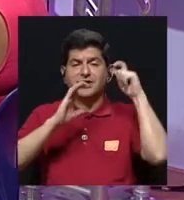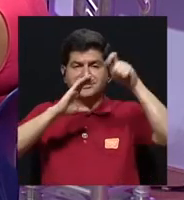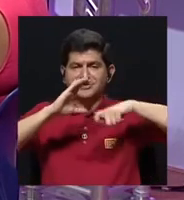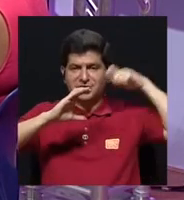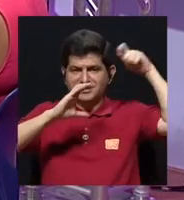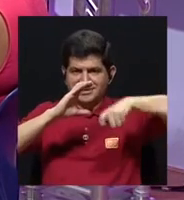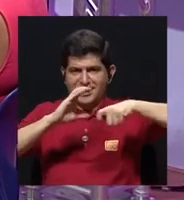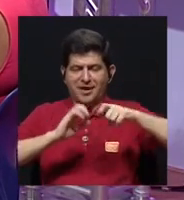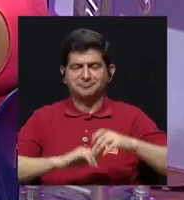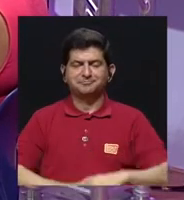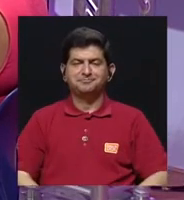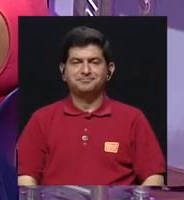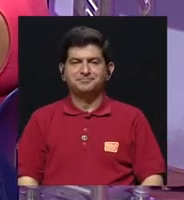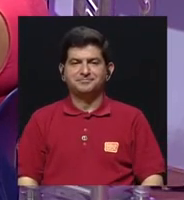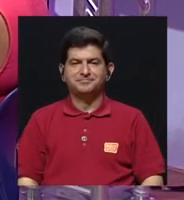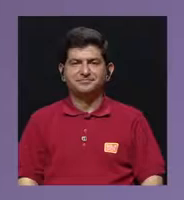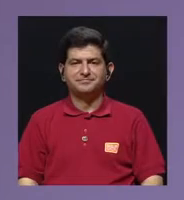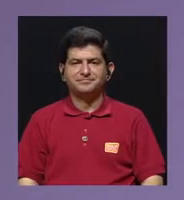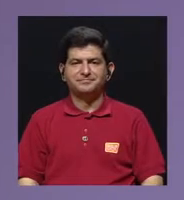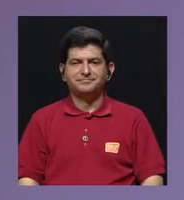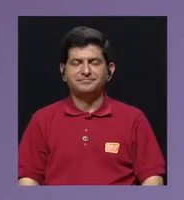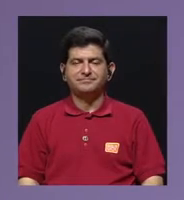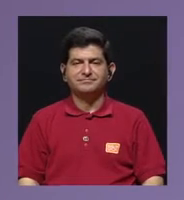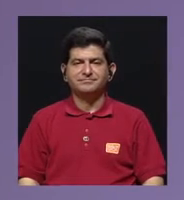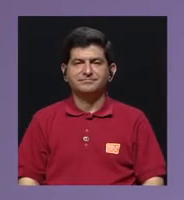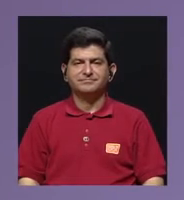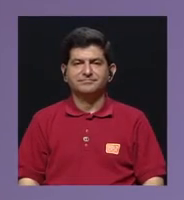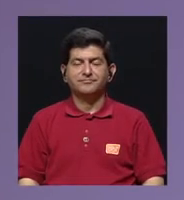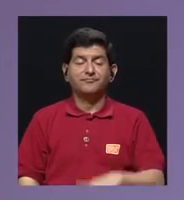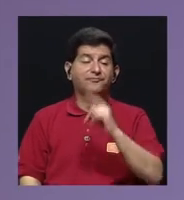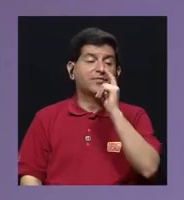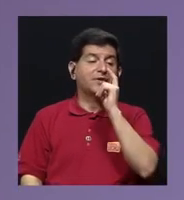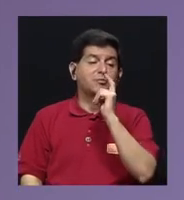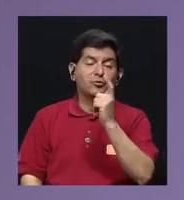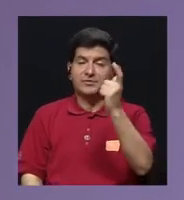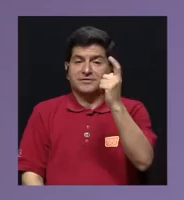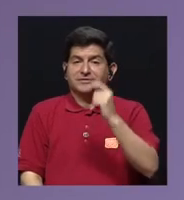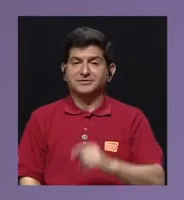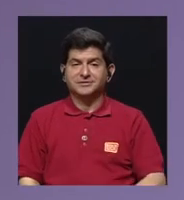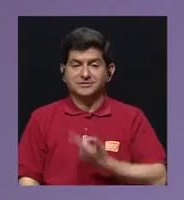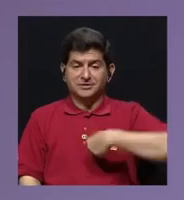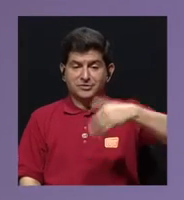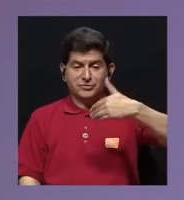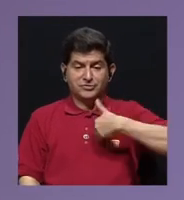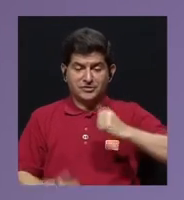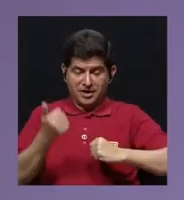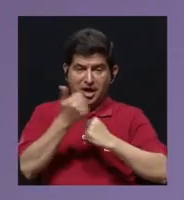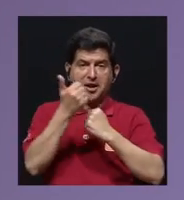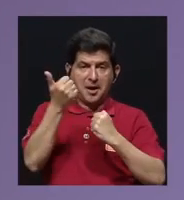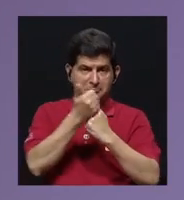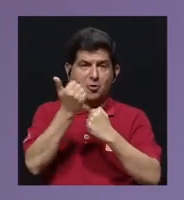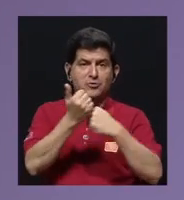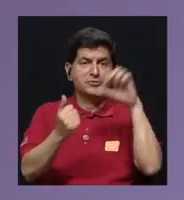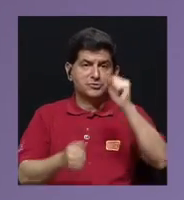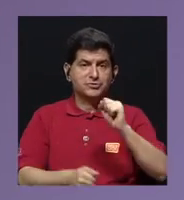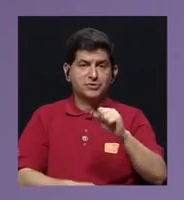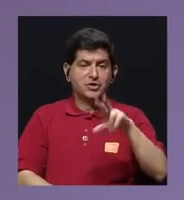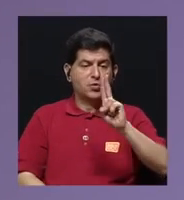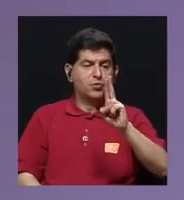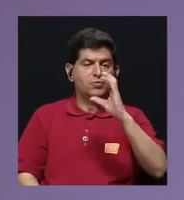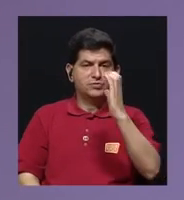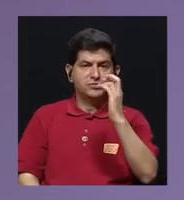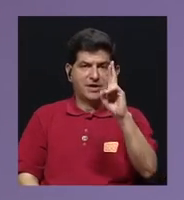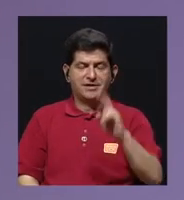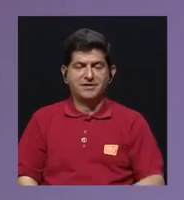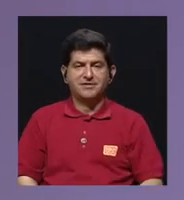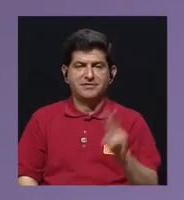cinematográfico. Y bueno, por dicha que hemos tenido todo el apoyo de la Universidad de Costa Rica, de la Secretaría de